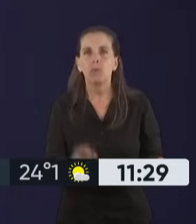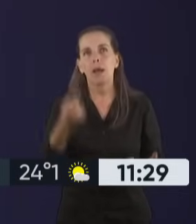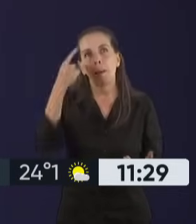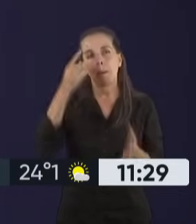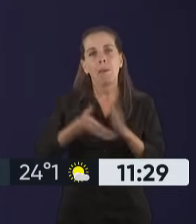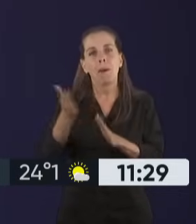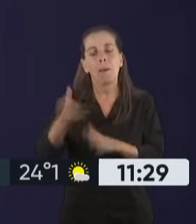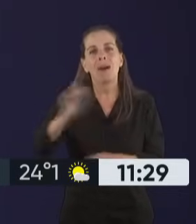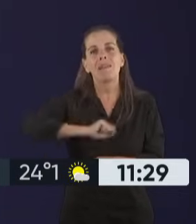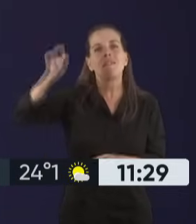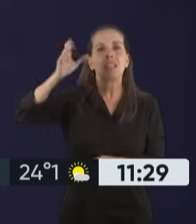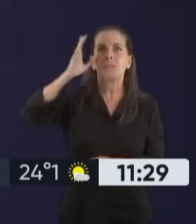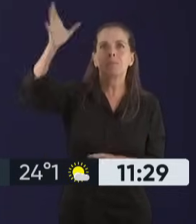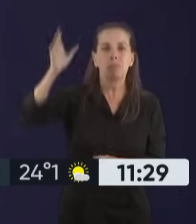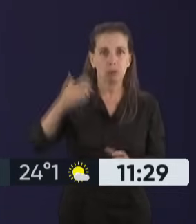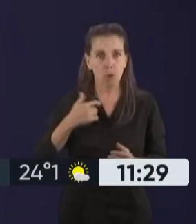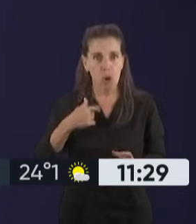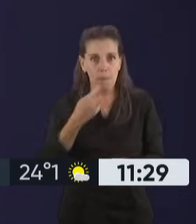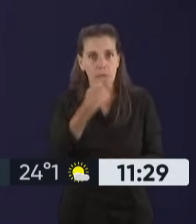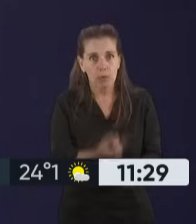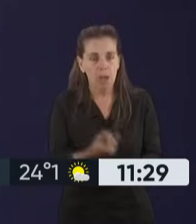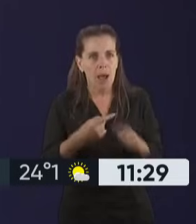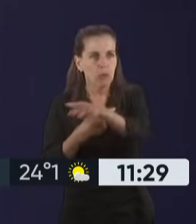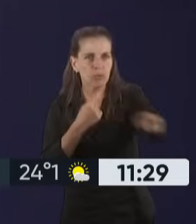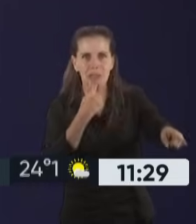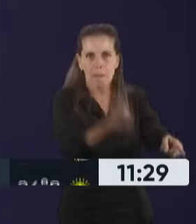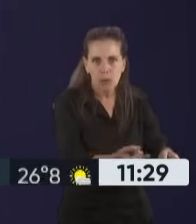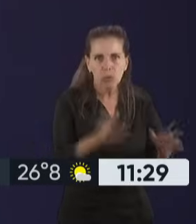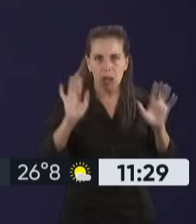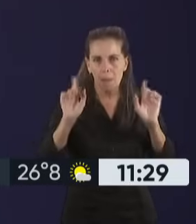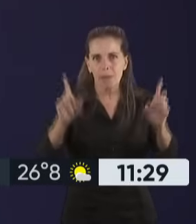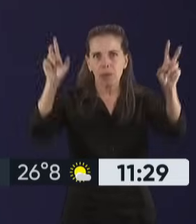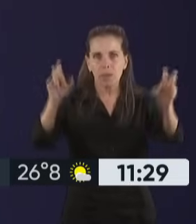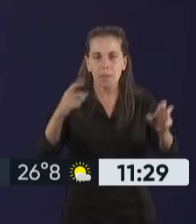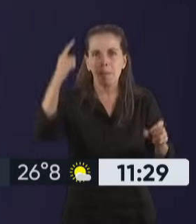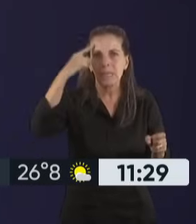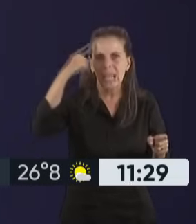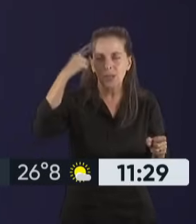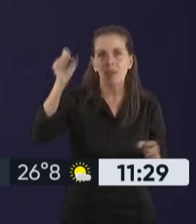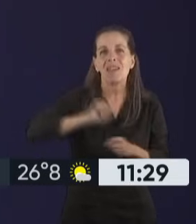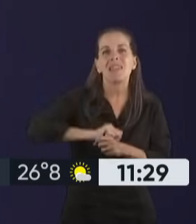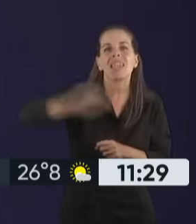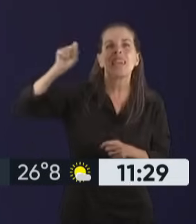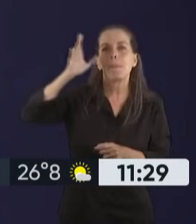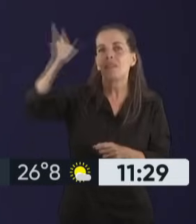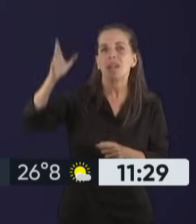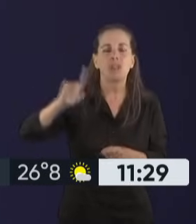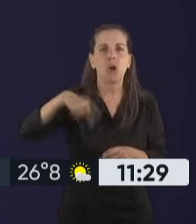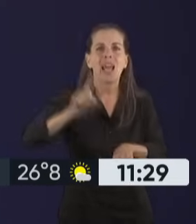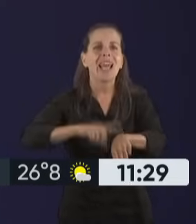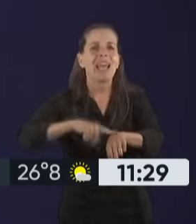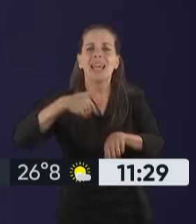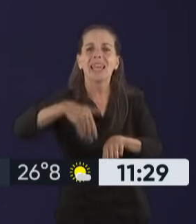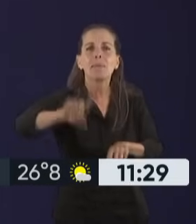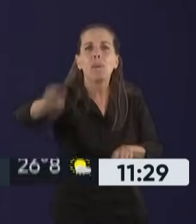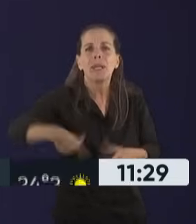hiperinflación? Yo le hacía la pregunta, la hacían ustedes, mis colegas, que todavía lo son. En cada entrevista